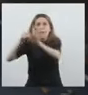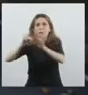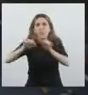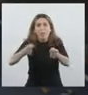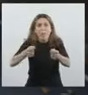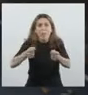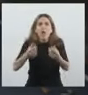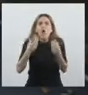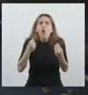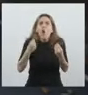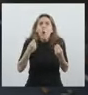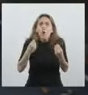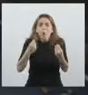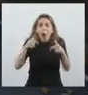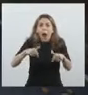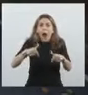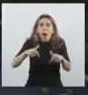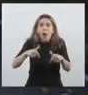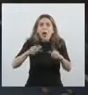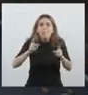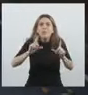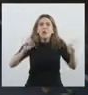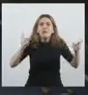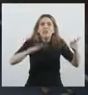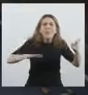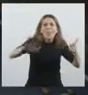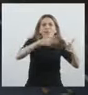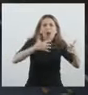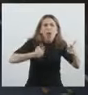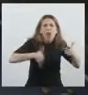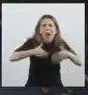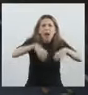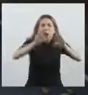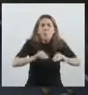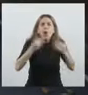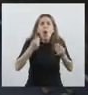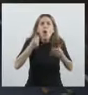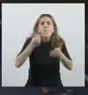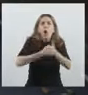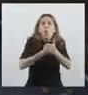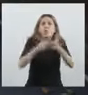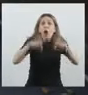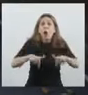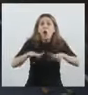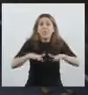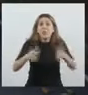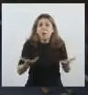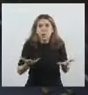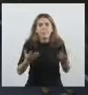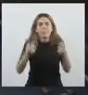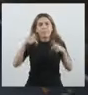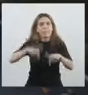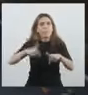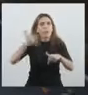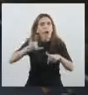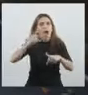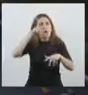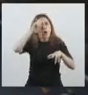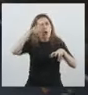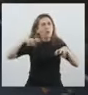abordar como sociedad esta situación que hoy vivimos? Hoy contamos con un sistema de